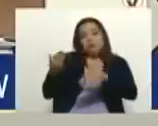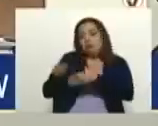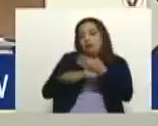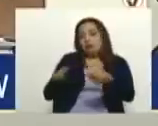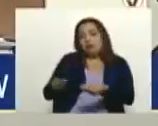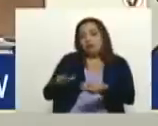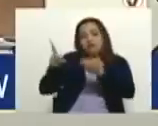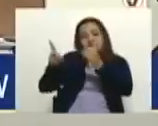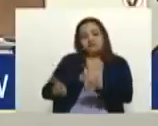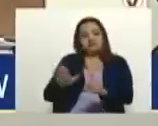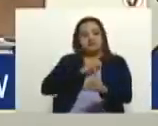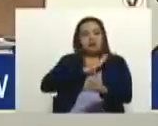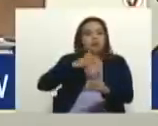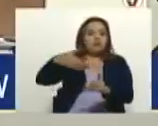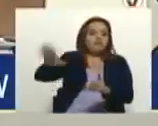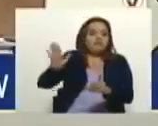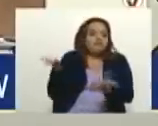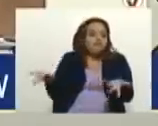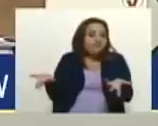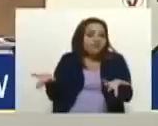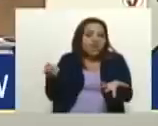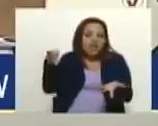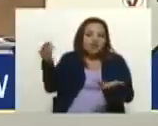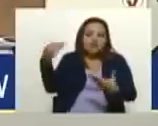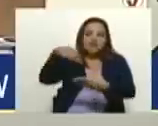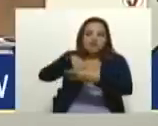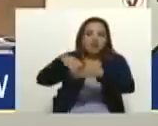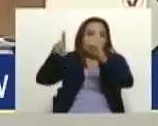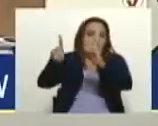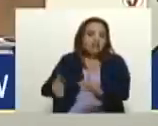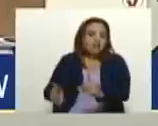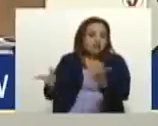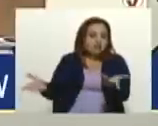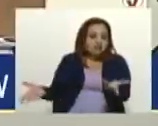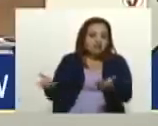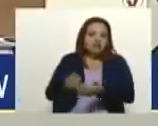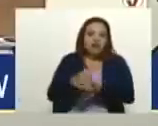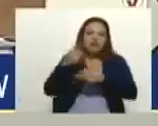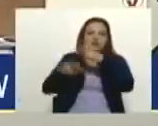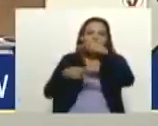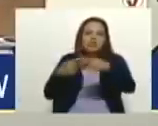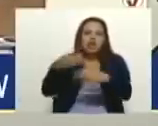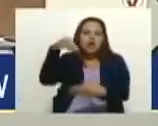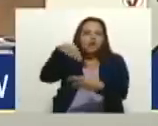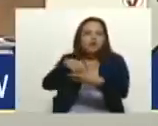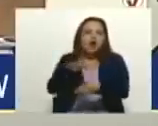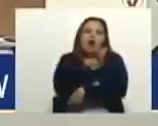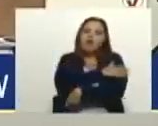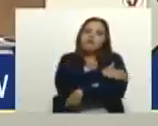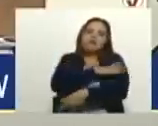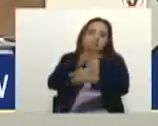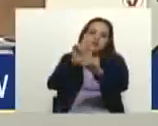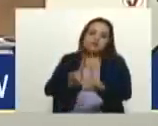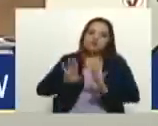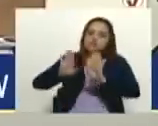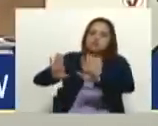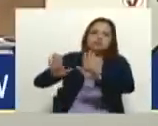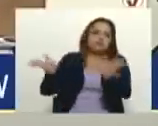quieran. Es un asunto interno y un proceso interno de ellos.